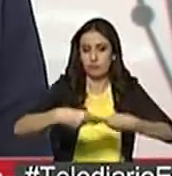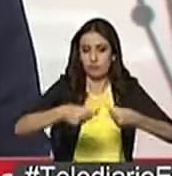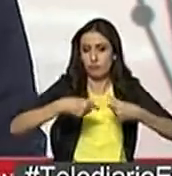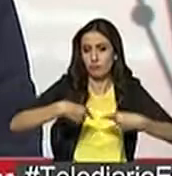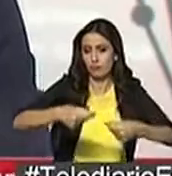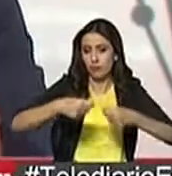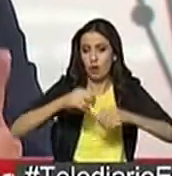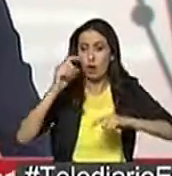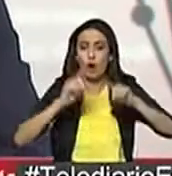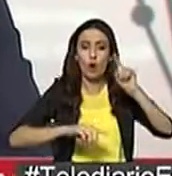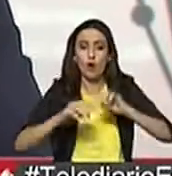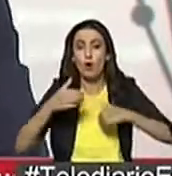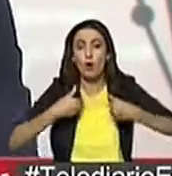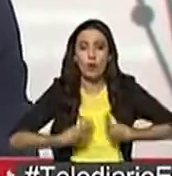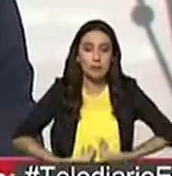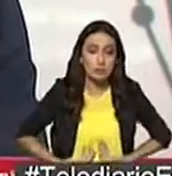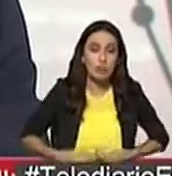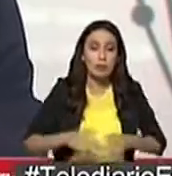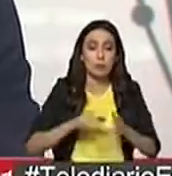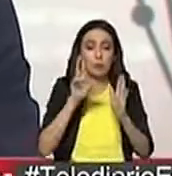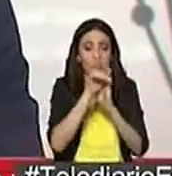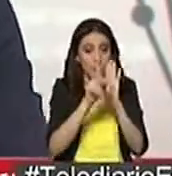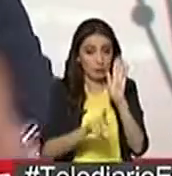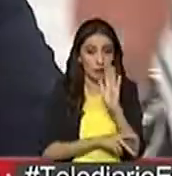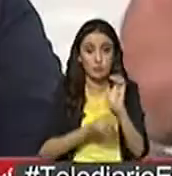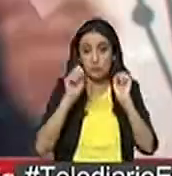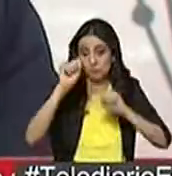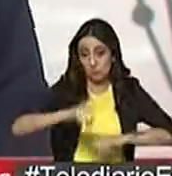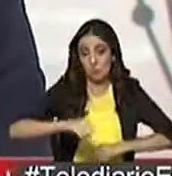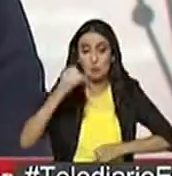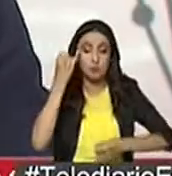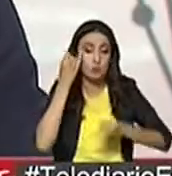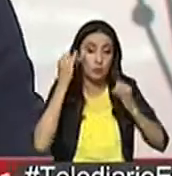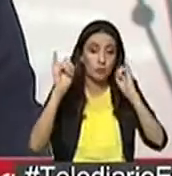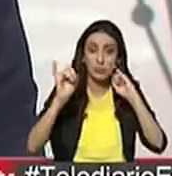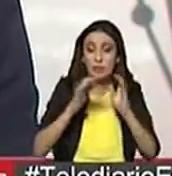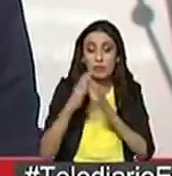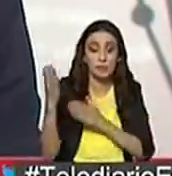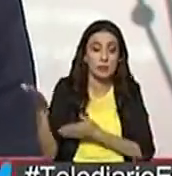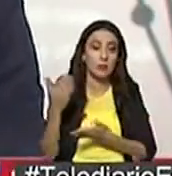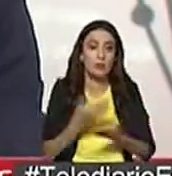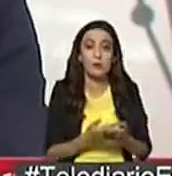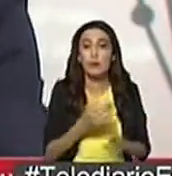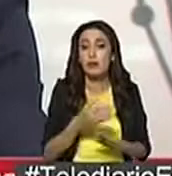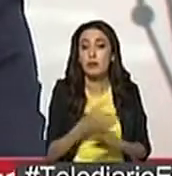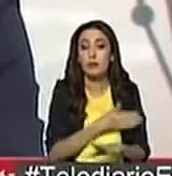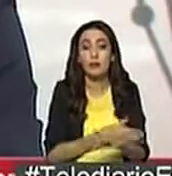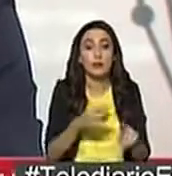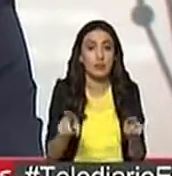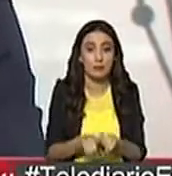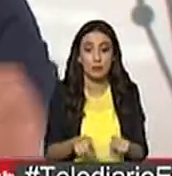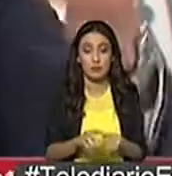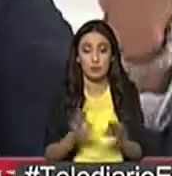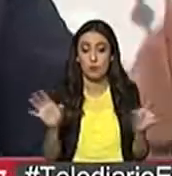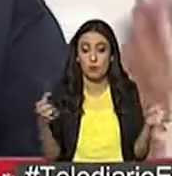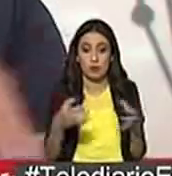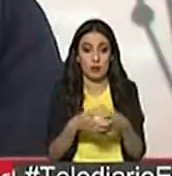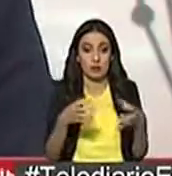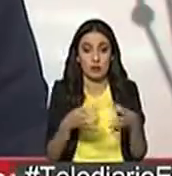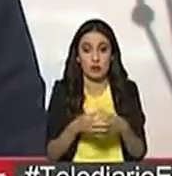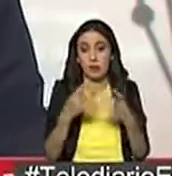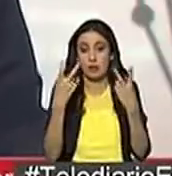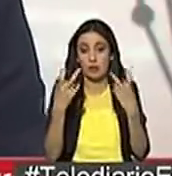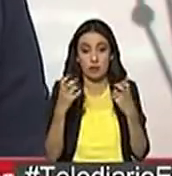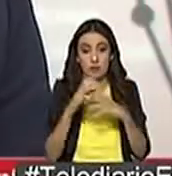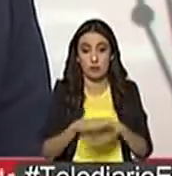frente al Parlamento. Por lo tanto, podemos coger iniciativas como lo hizo Colombia, como lo hizo la Argentina hace mucho tiempo, y crear una comisión técnica,